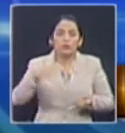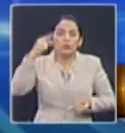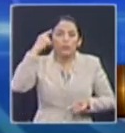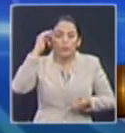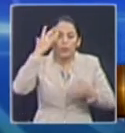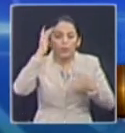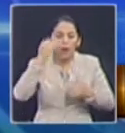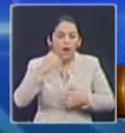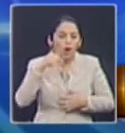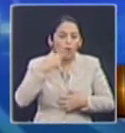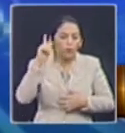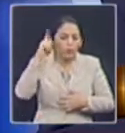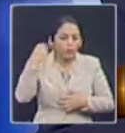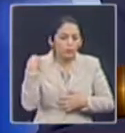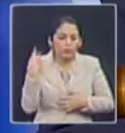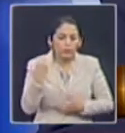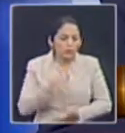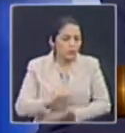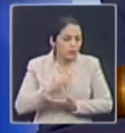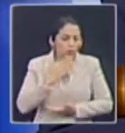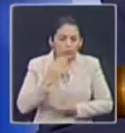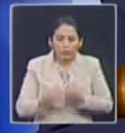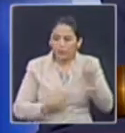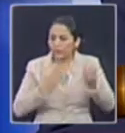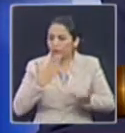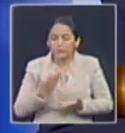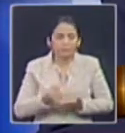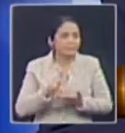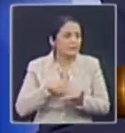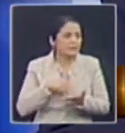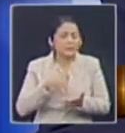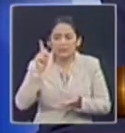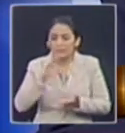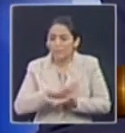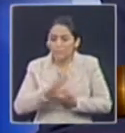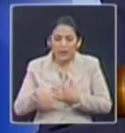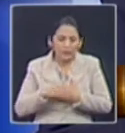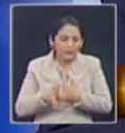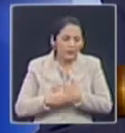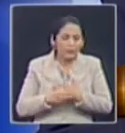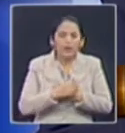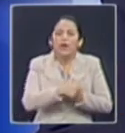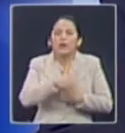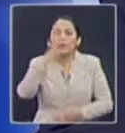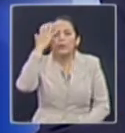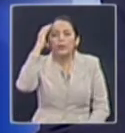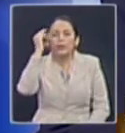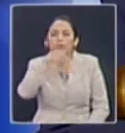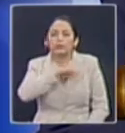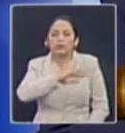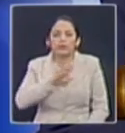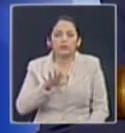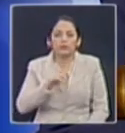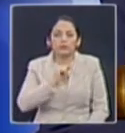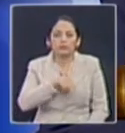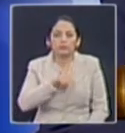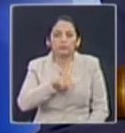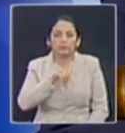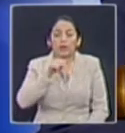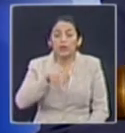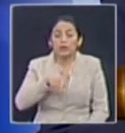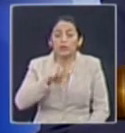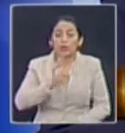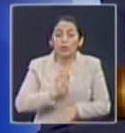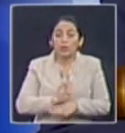economía ecuatoriana. Si es que uno revisa, por ejemplo, la tasa de inflación, vemos que el Ecuador terminaría este año con una deflación, es